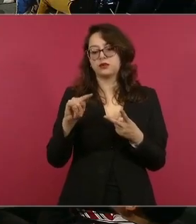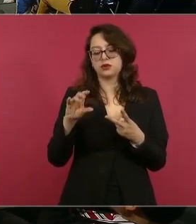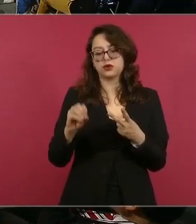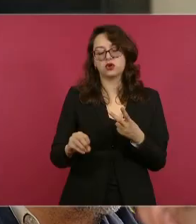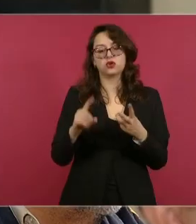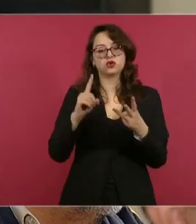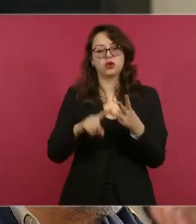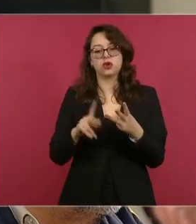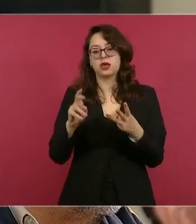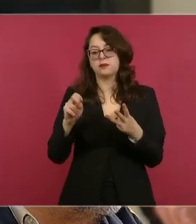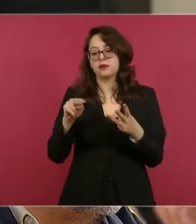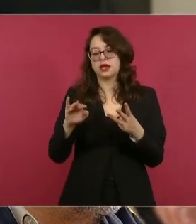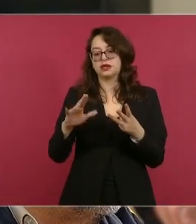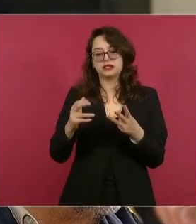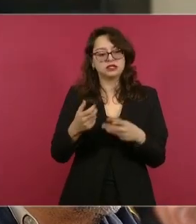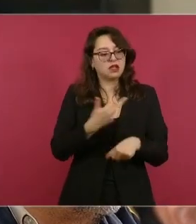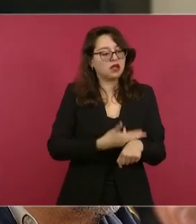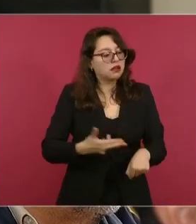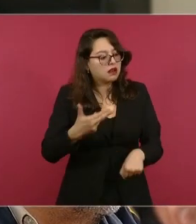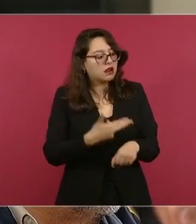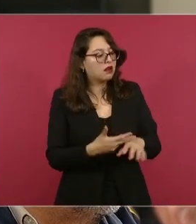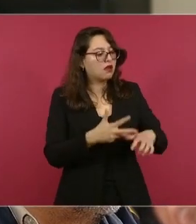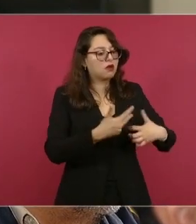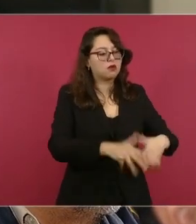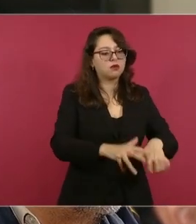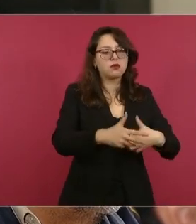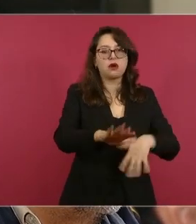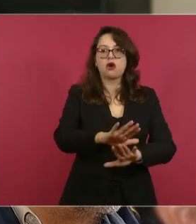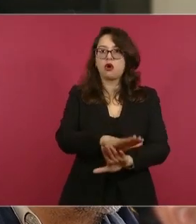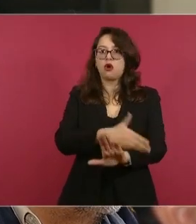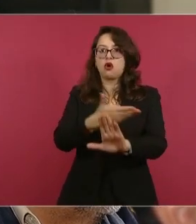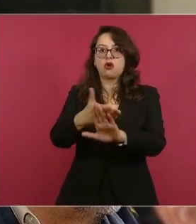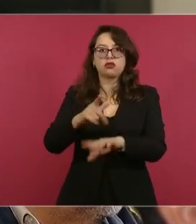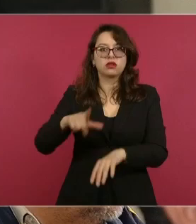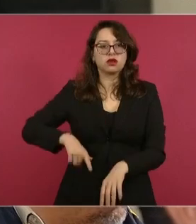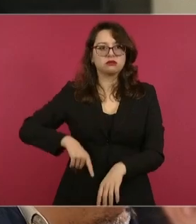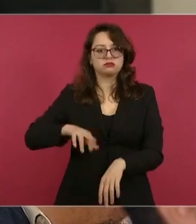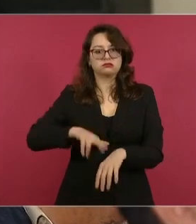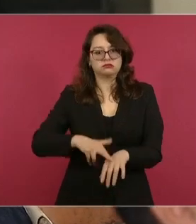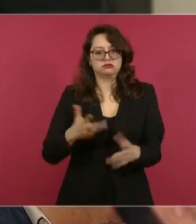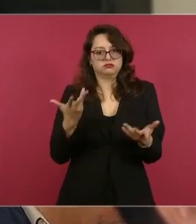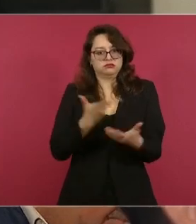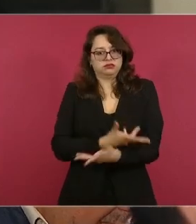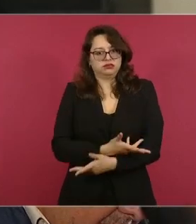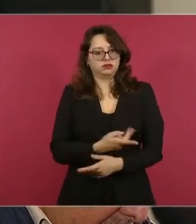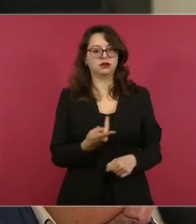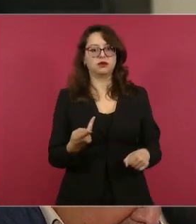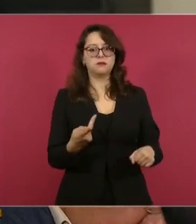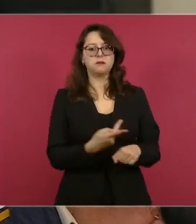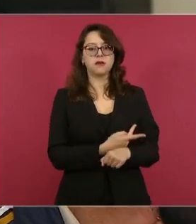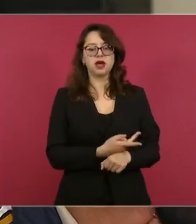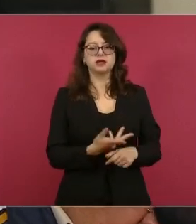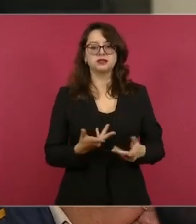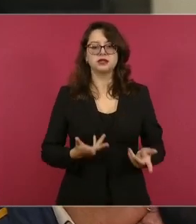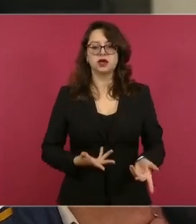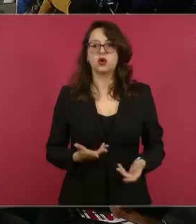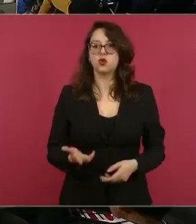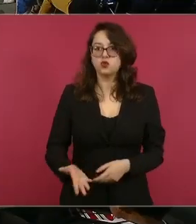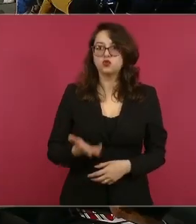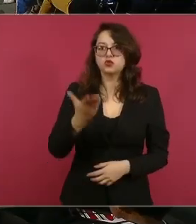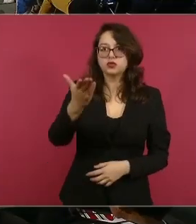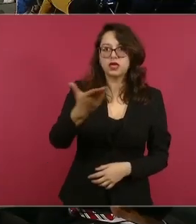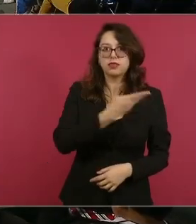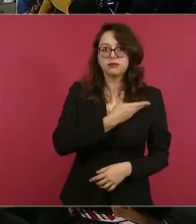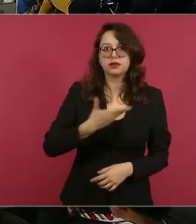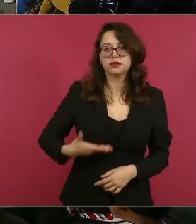Rocío Penicho. El acuerdo que usted tuvo, presidente, con el gobernador fue el apoyo para construir un acuífero.